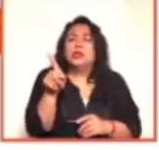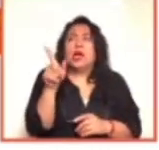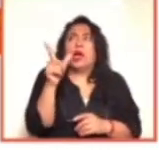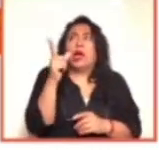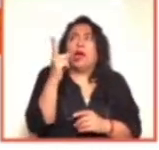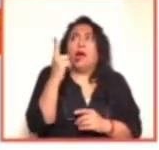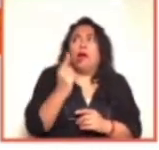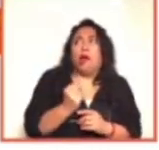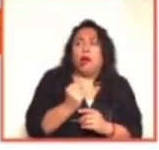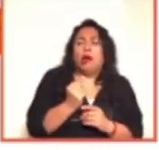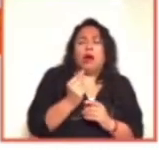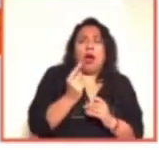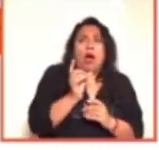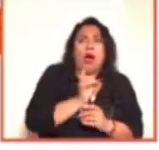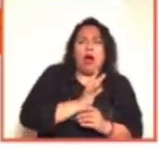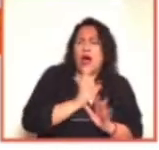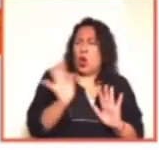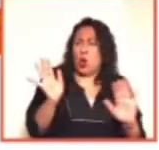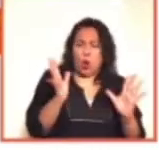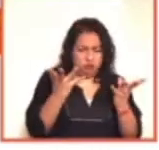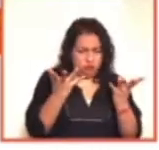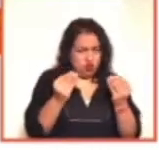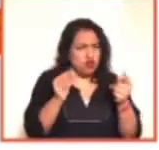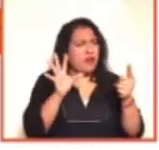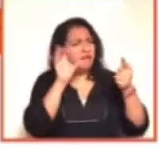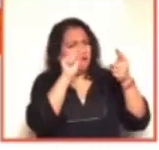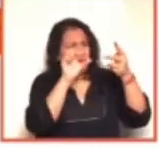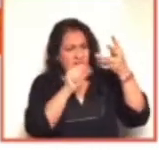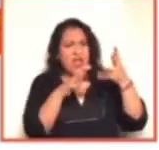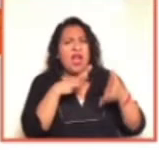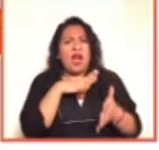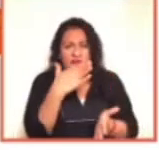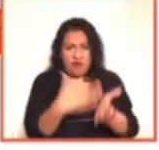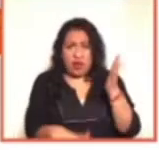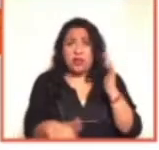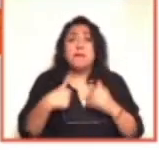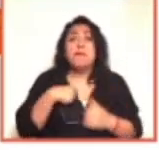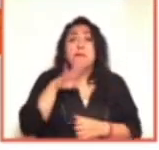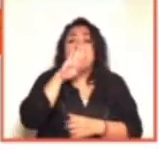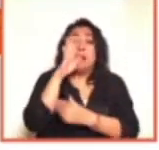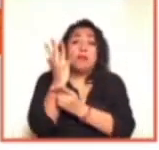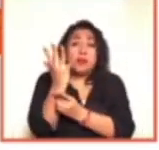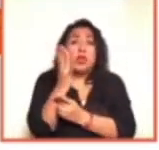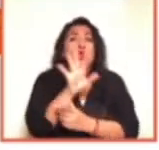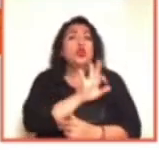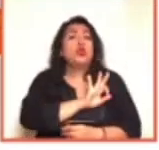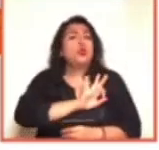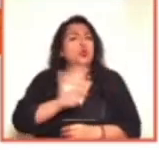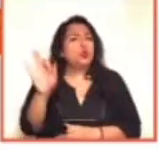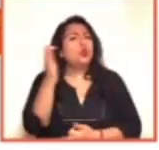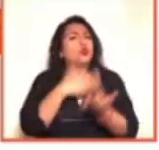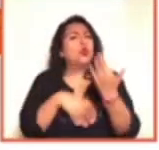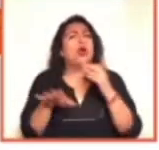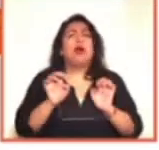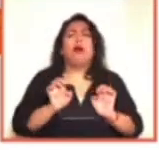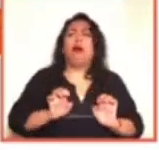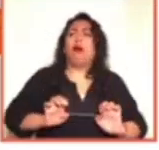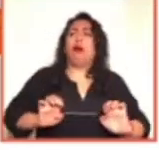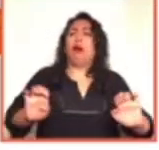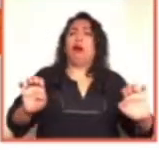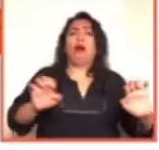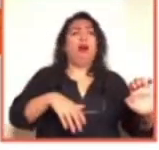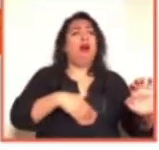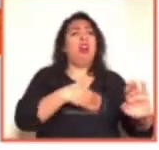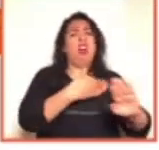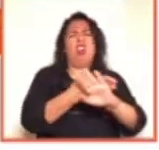que hacer y que mi mamá decía, todo se puede hacer con elegancia y sin bulla. No, señores,